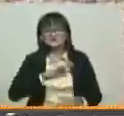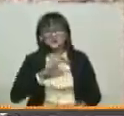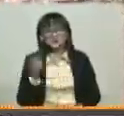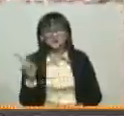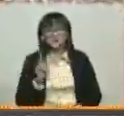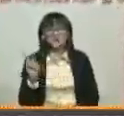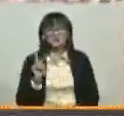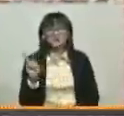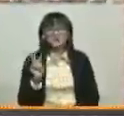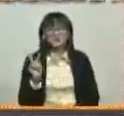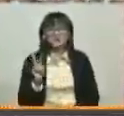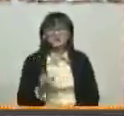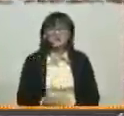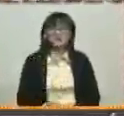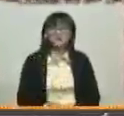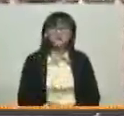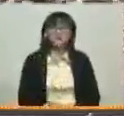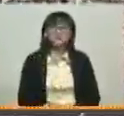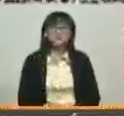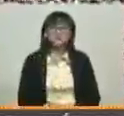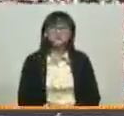Venezuela.